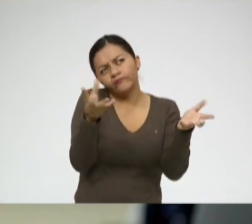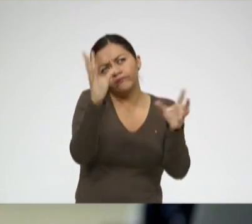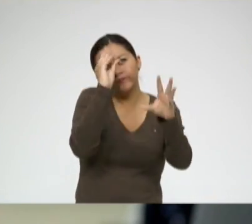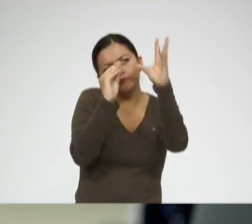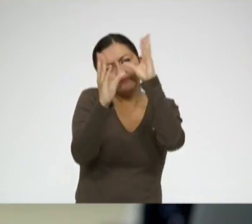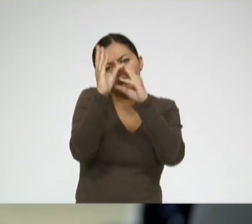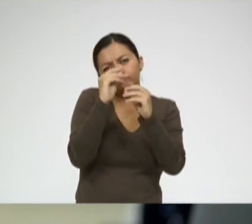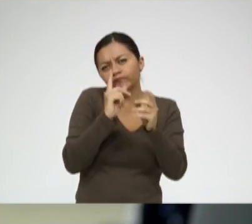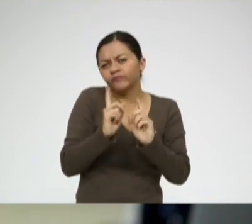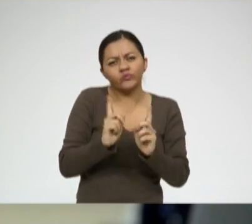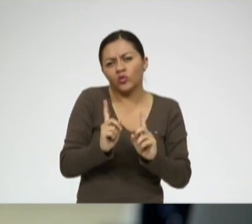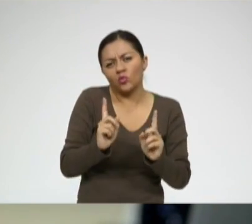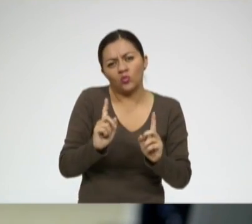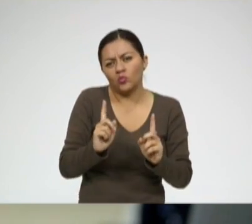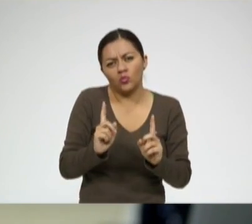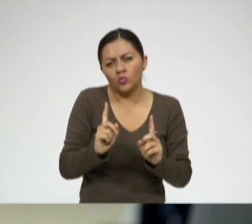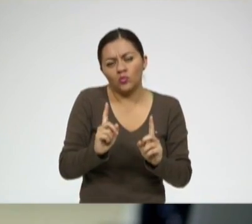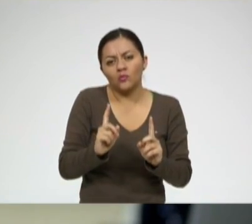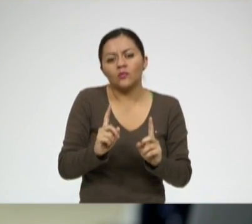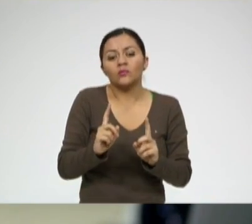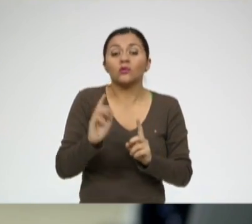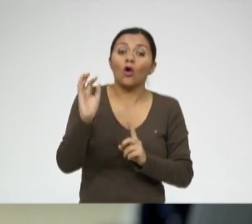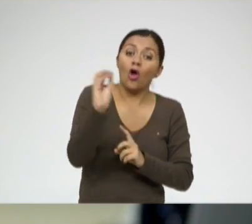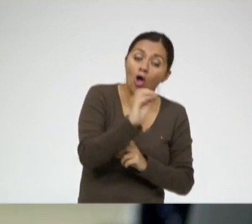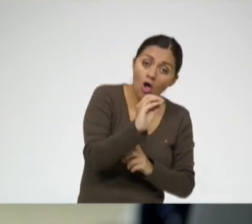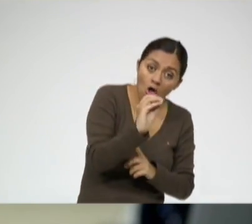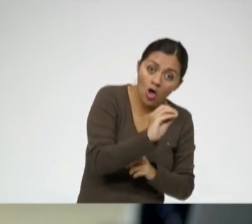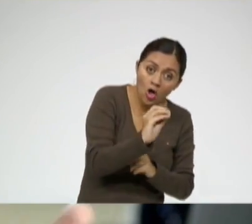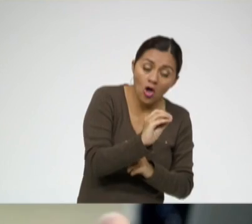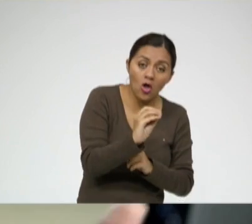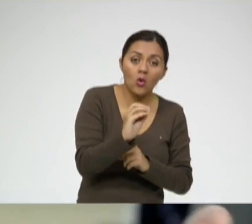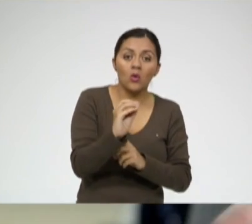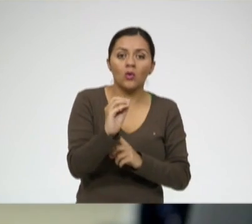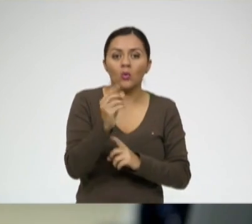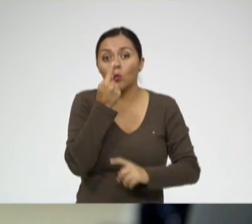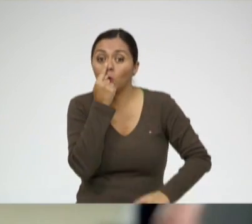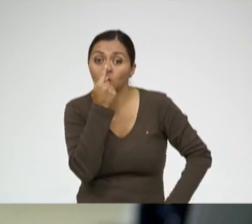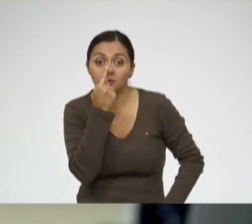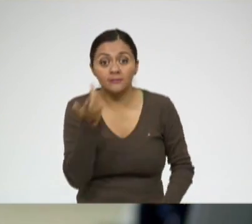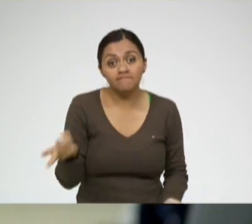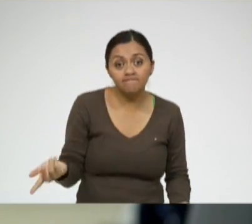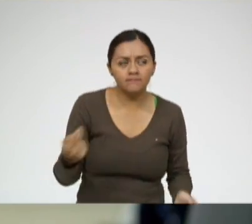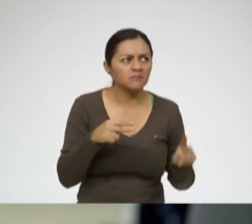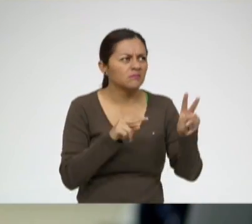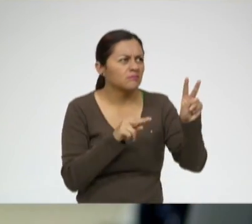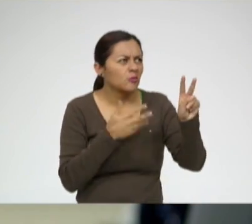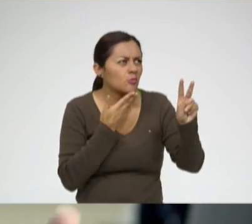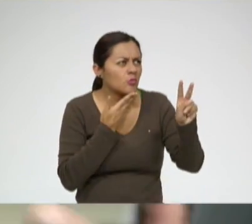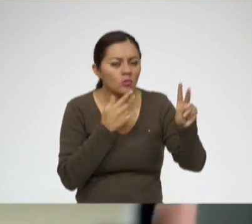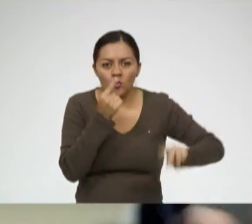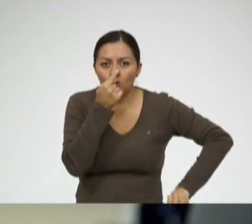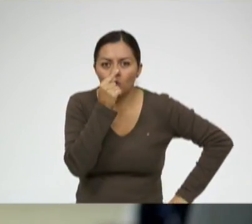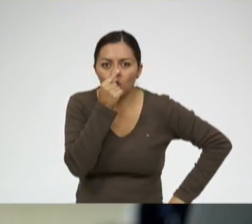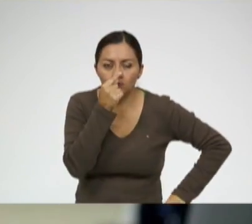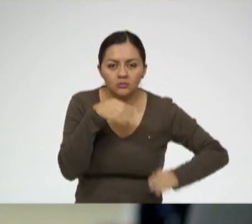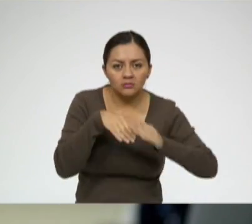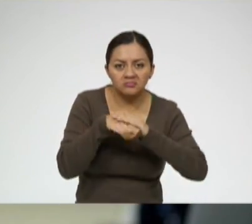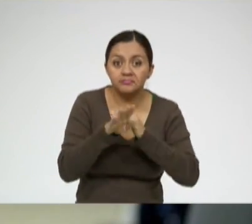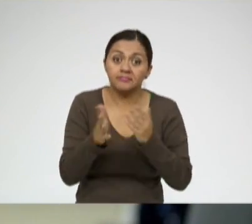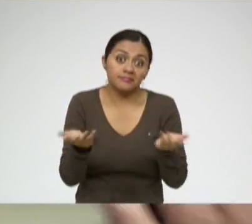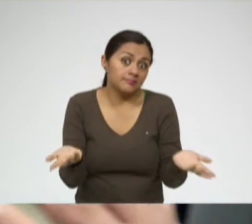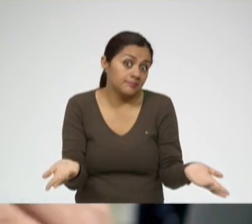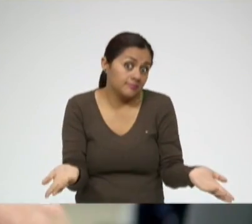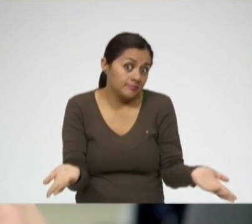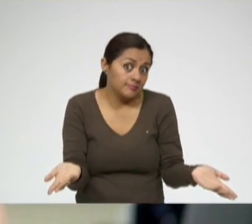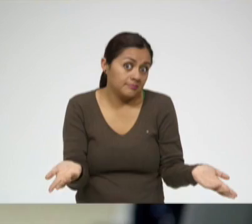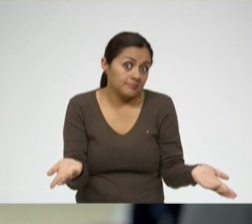aprendido, o le haga entrar en la curiosidad de hechos que no son para él